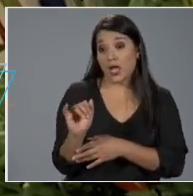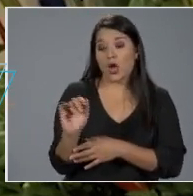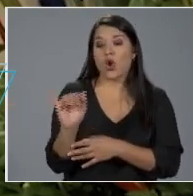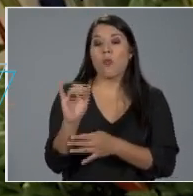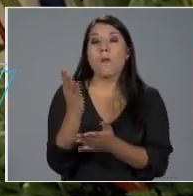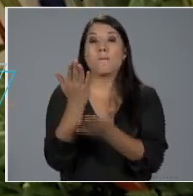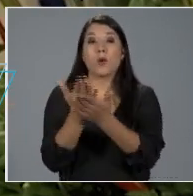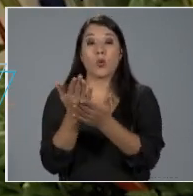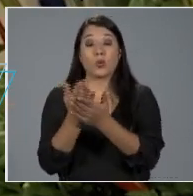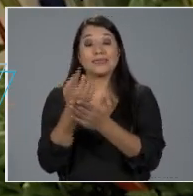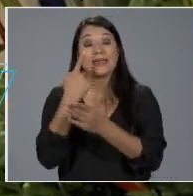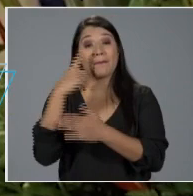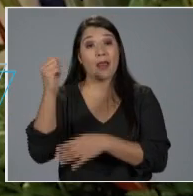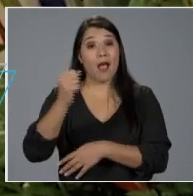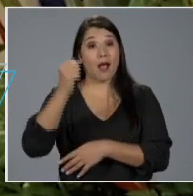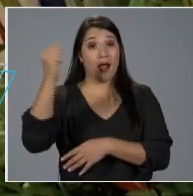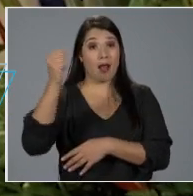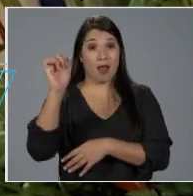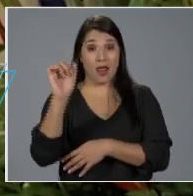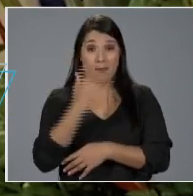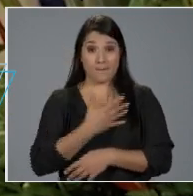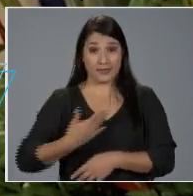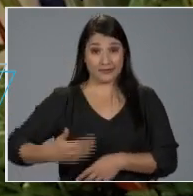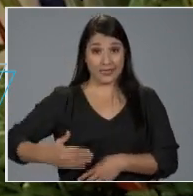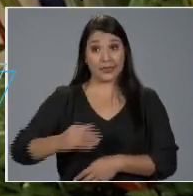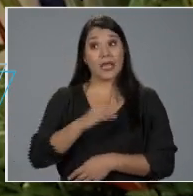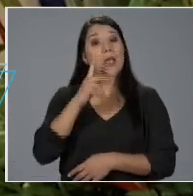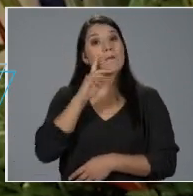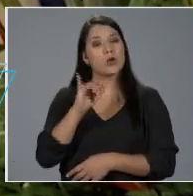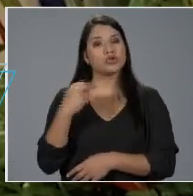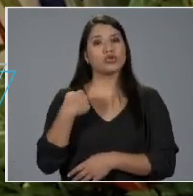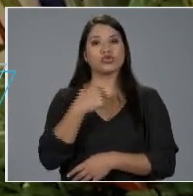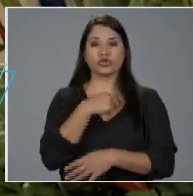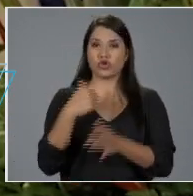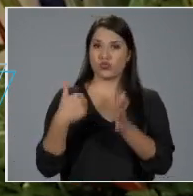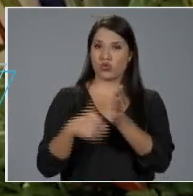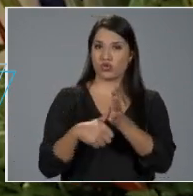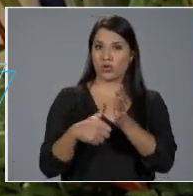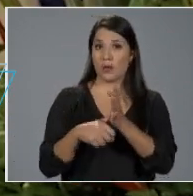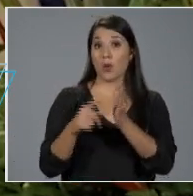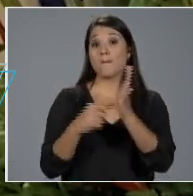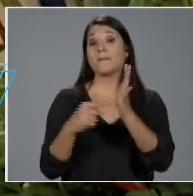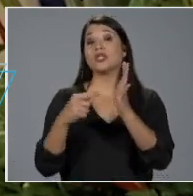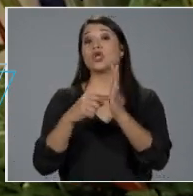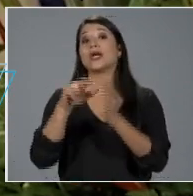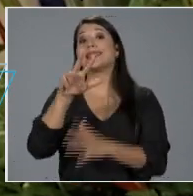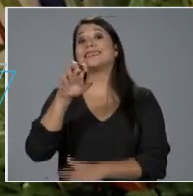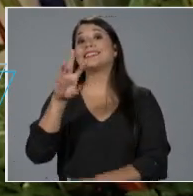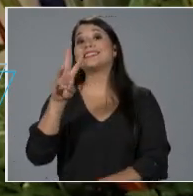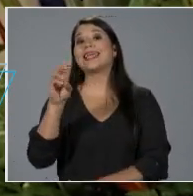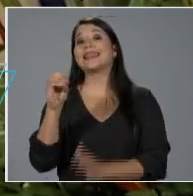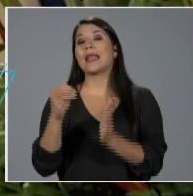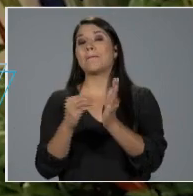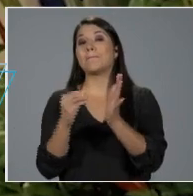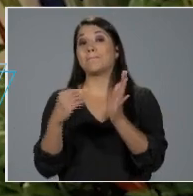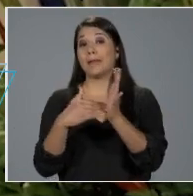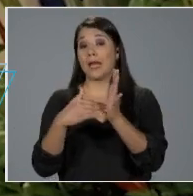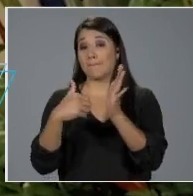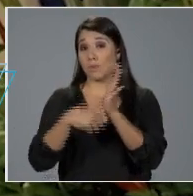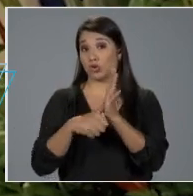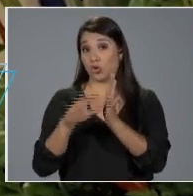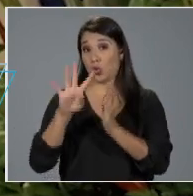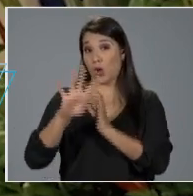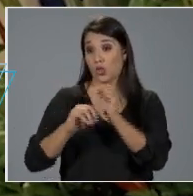y por los cuales los costarricenses le dimos los votos, 1.360.000 votos, hace 4